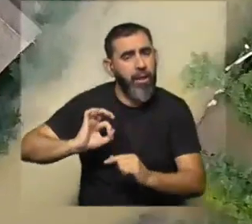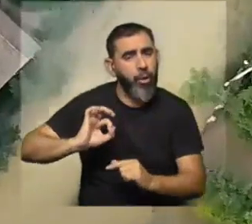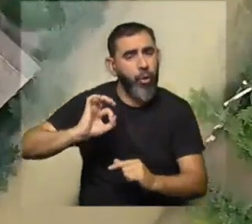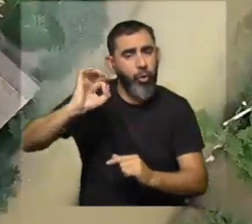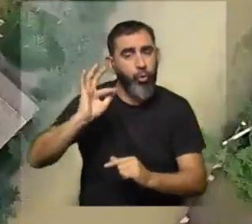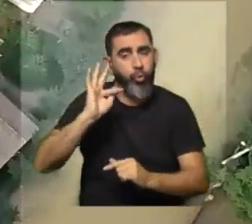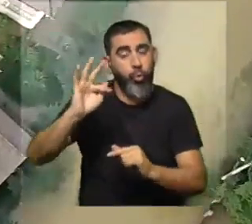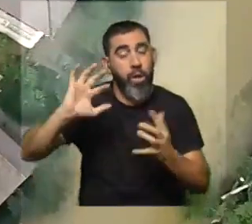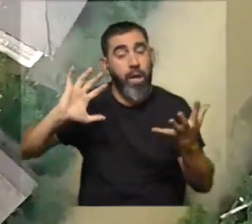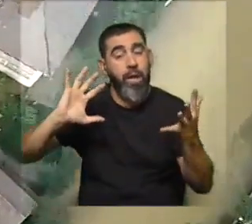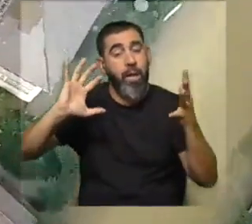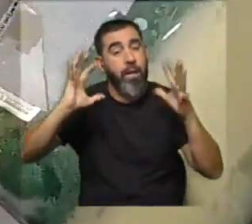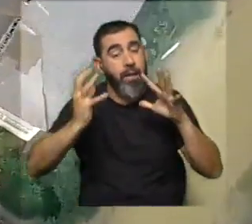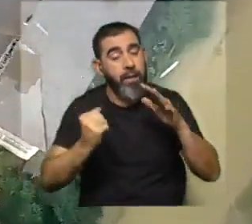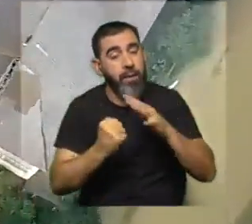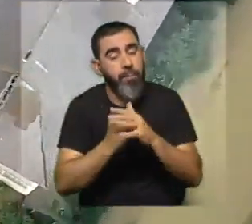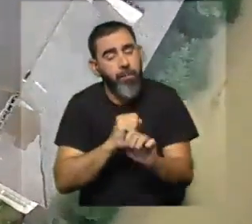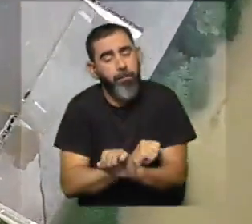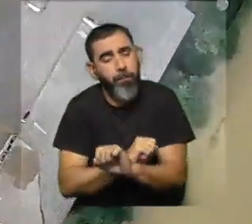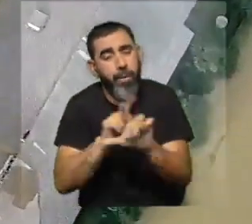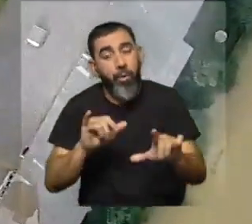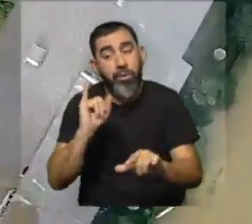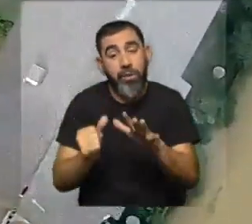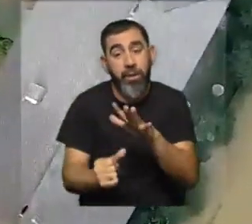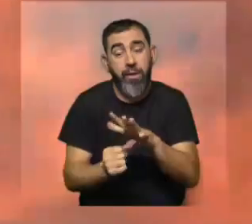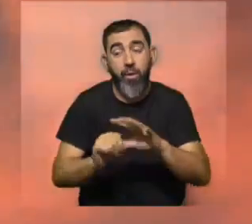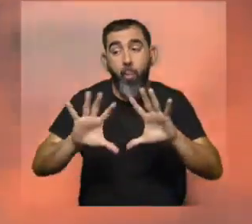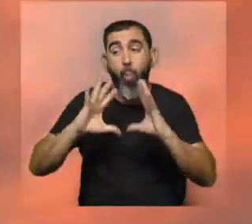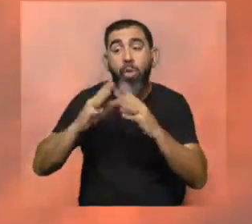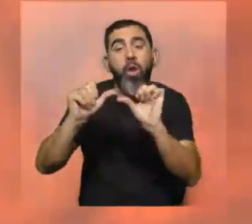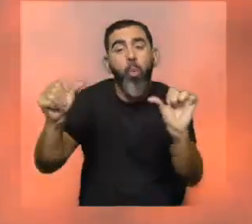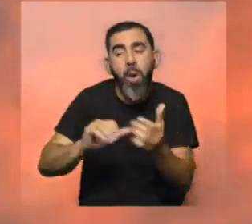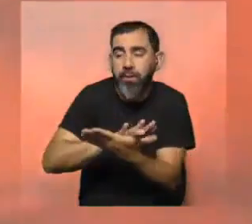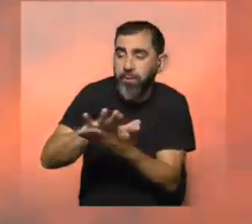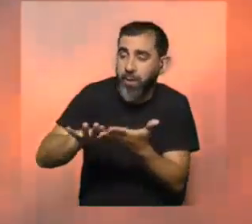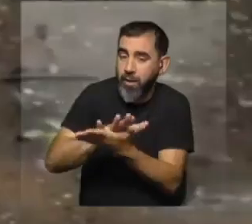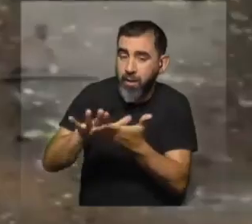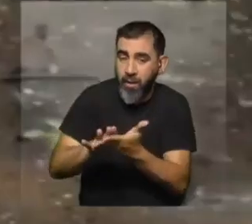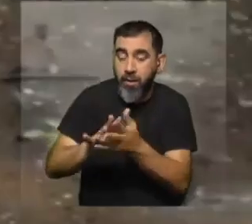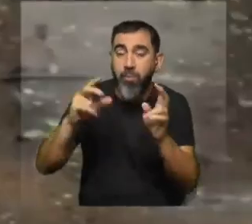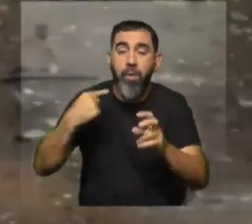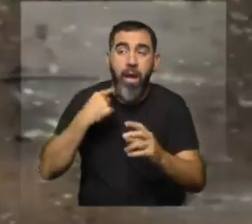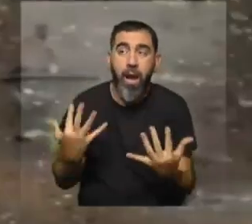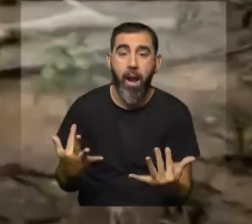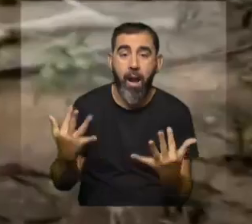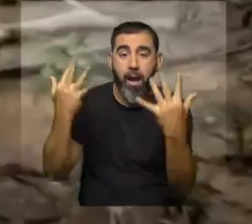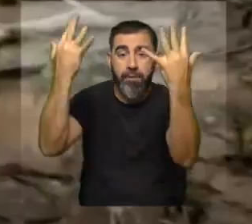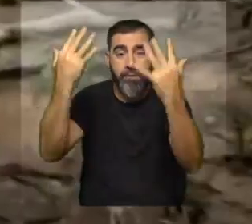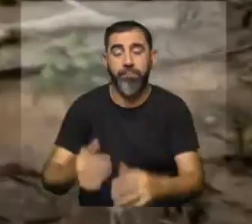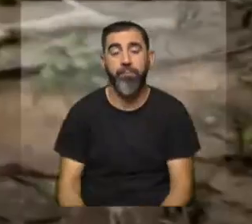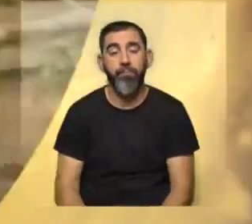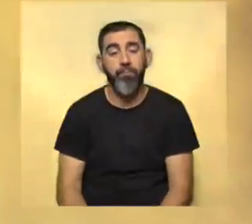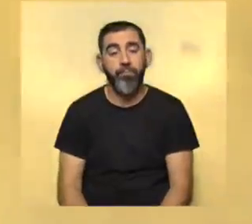y que el clima extremo empeorará si los líderes mundiales no actúan para poner fin a las emisiones de gases de efecto invernadero.